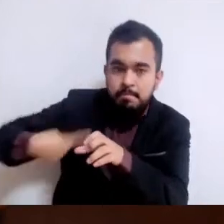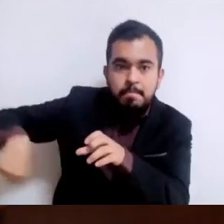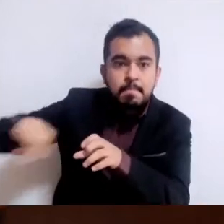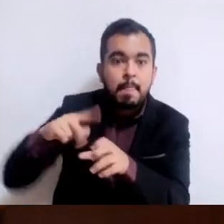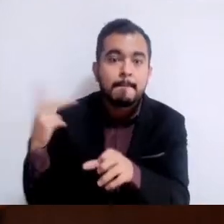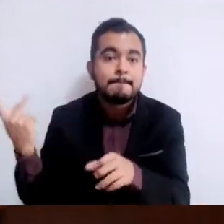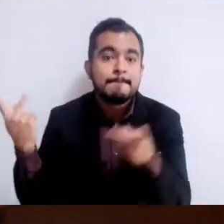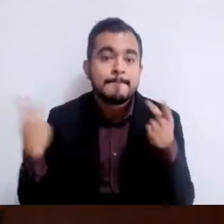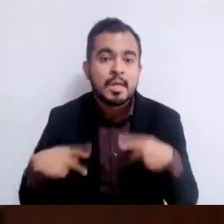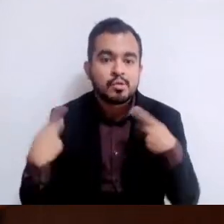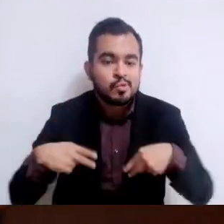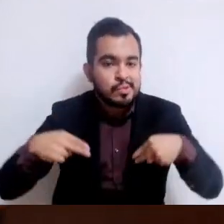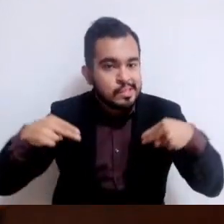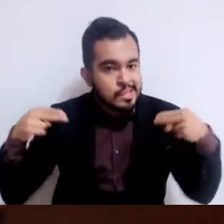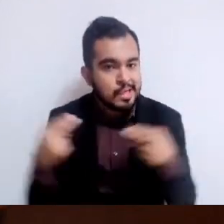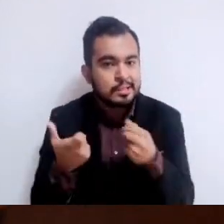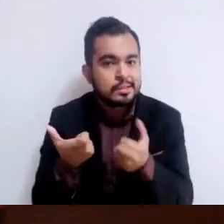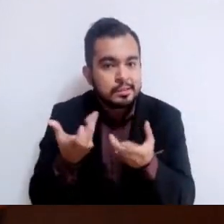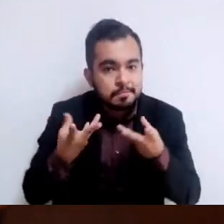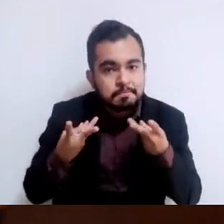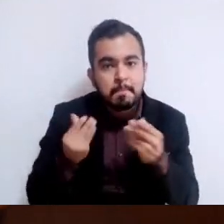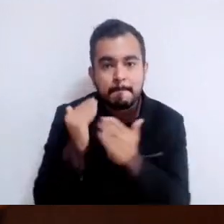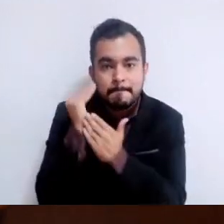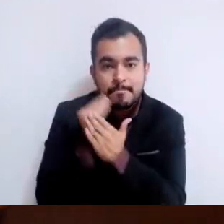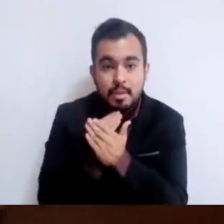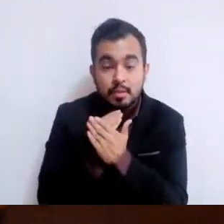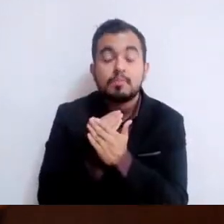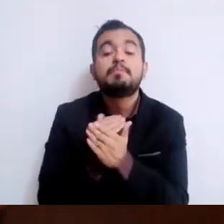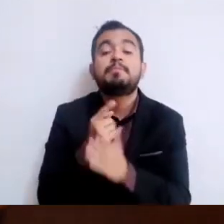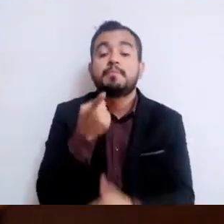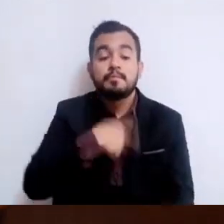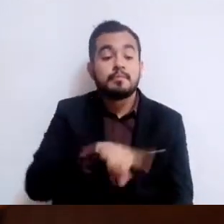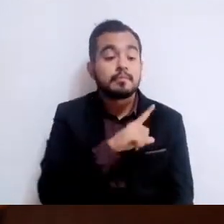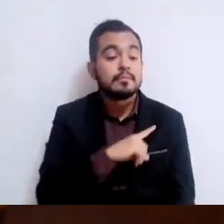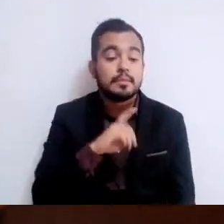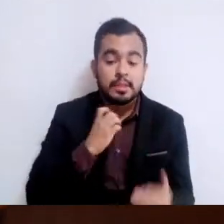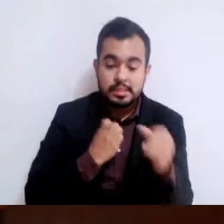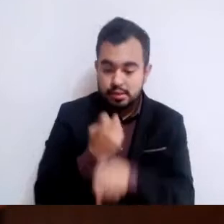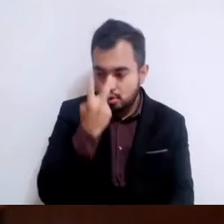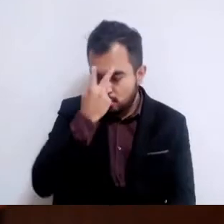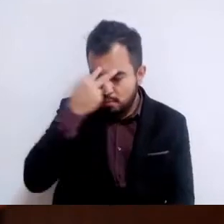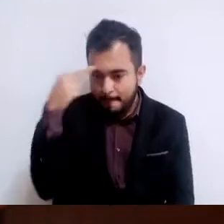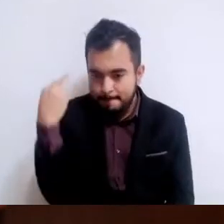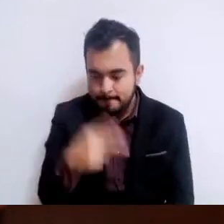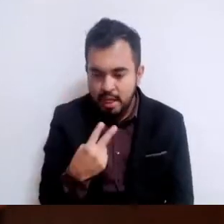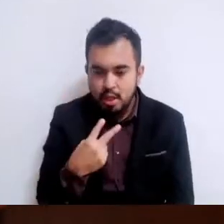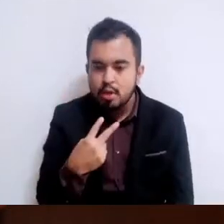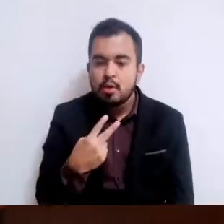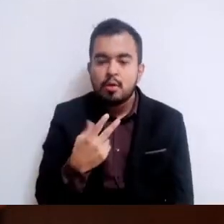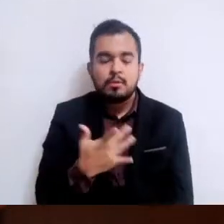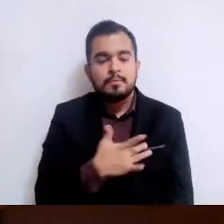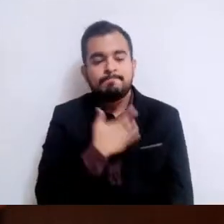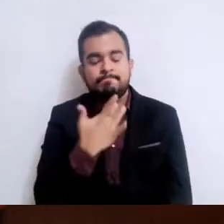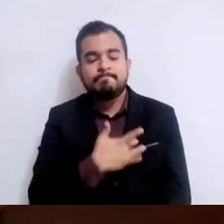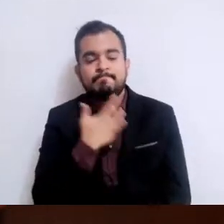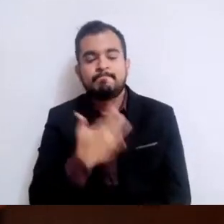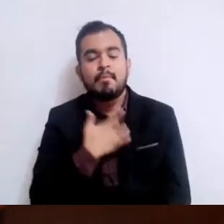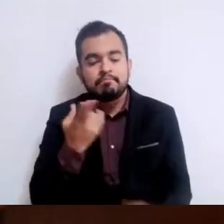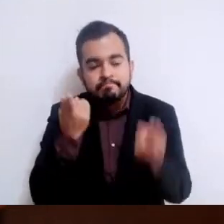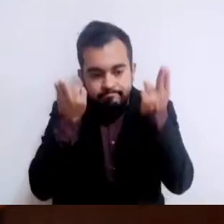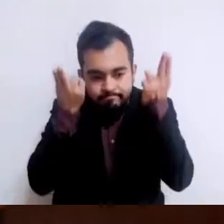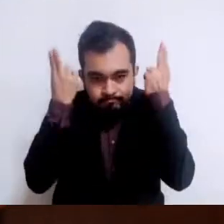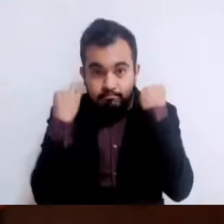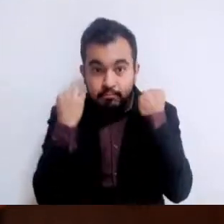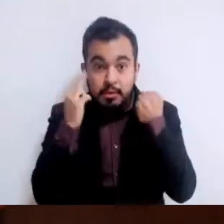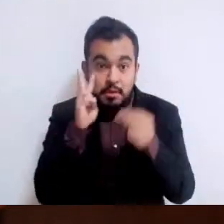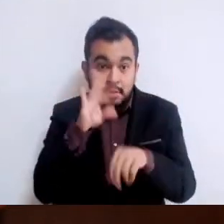forma en que la política de movilidad del Estado ha defraudado a las y los mexiquenses también se verifica en los elevados costos